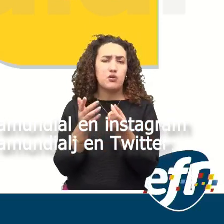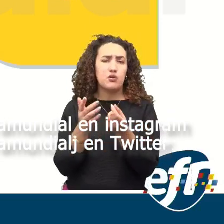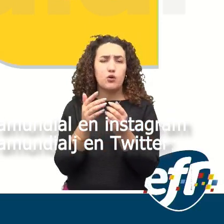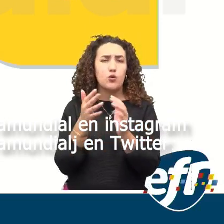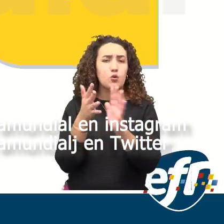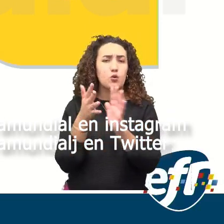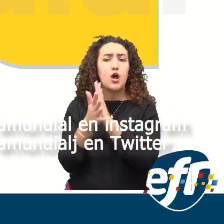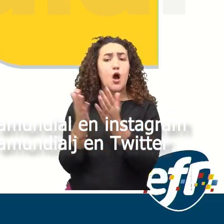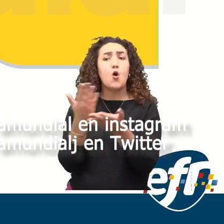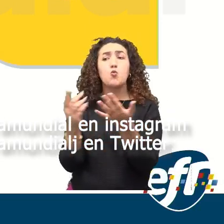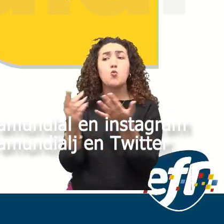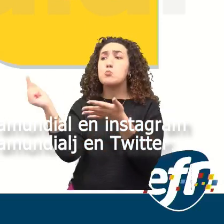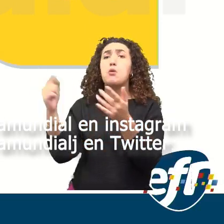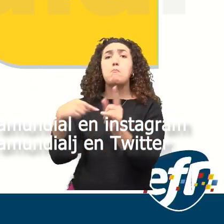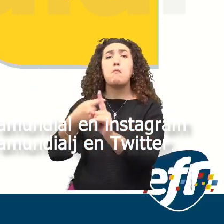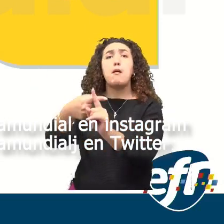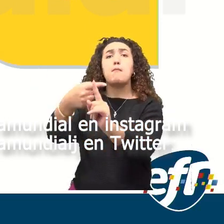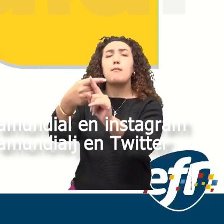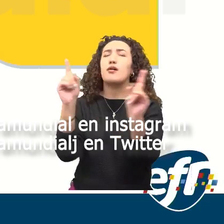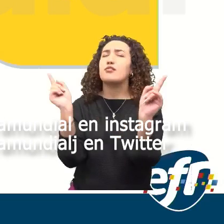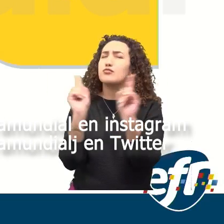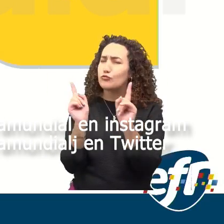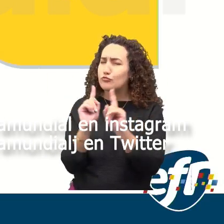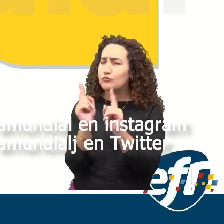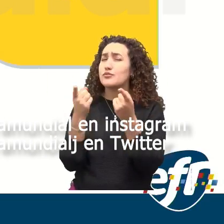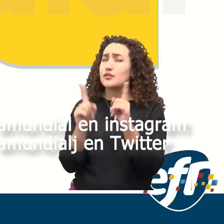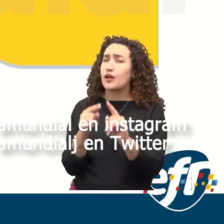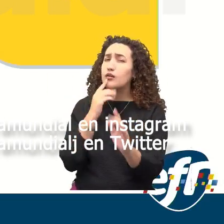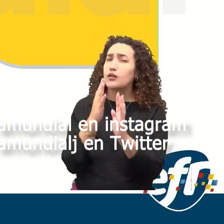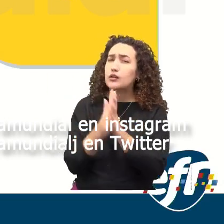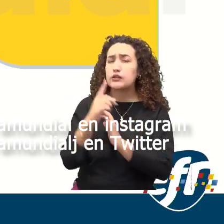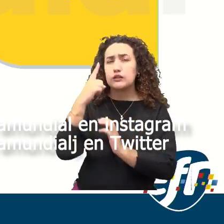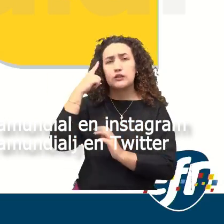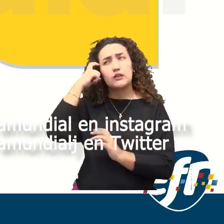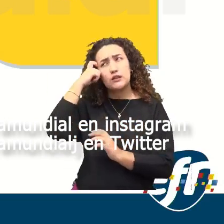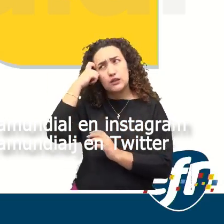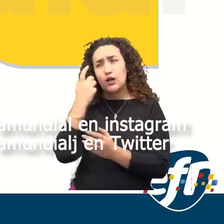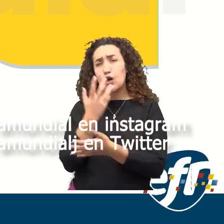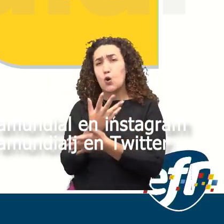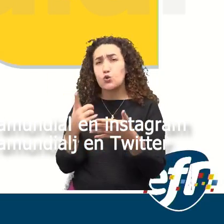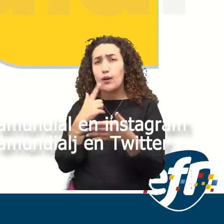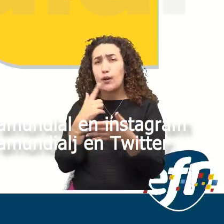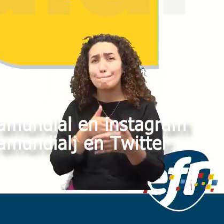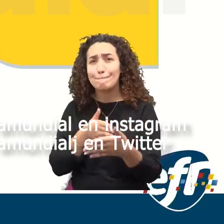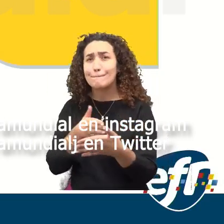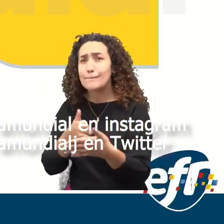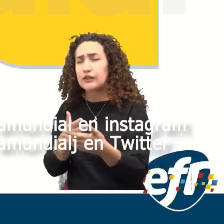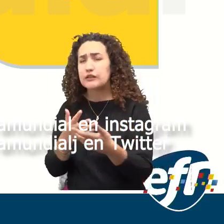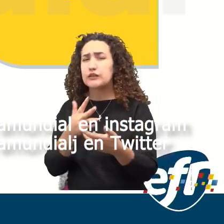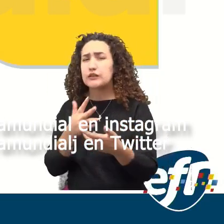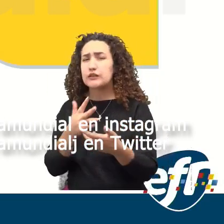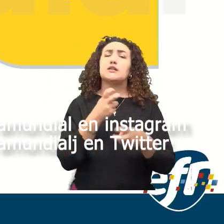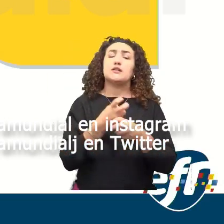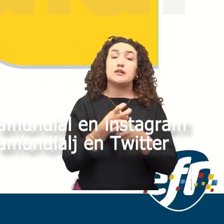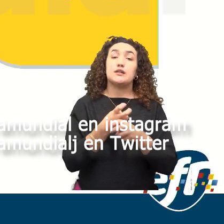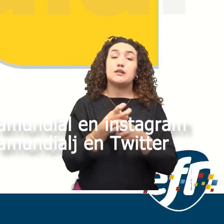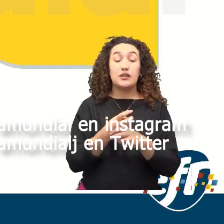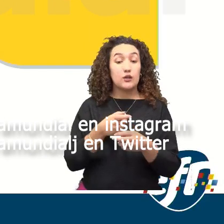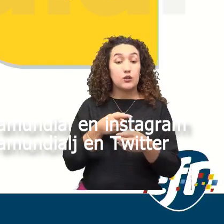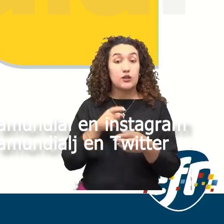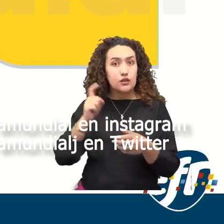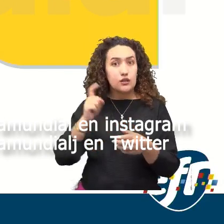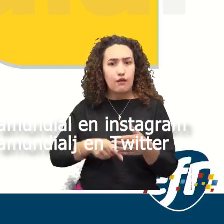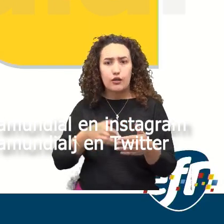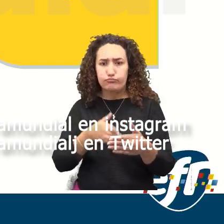retos principales, cuáles son las dificultades que hemos venido superando y que debemos superar en el corto plazo para que el proyecto siga avanzando.